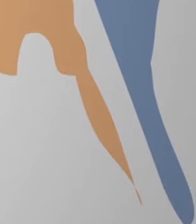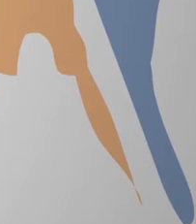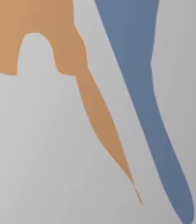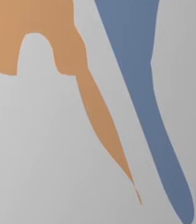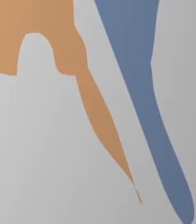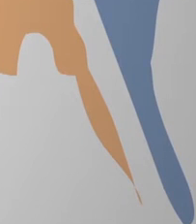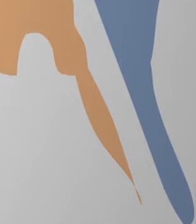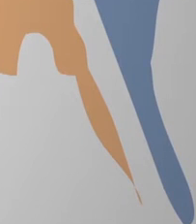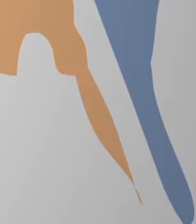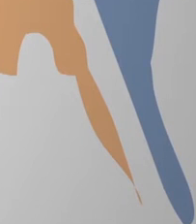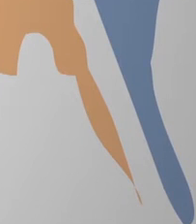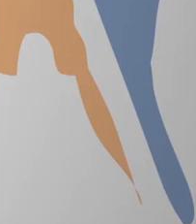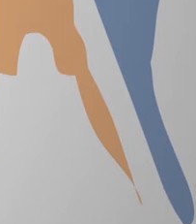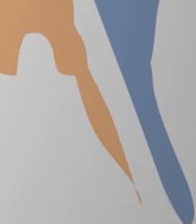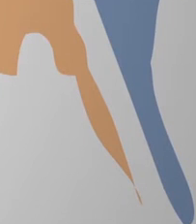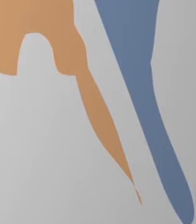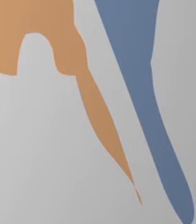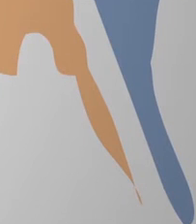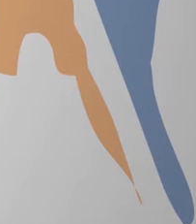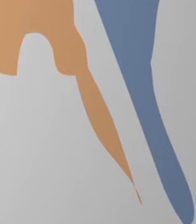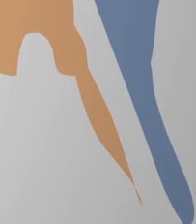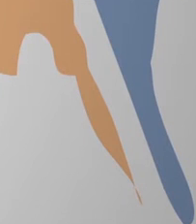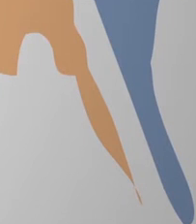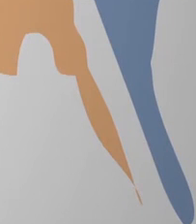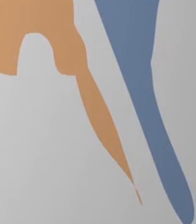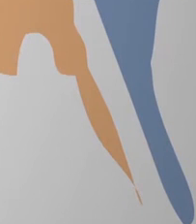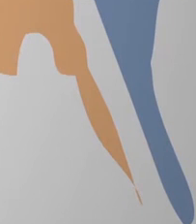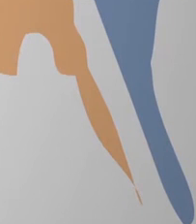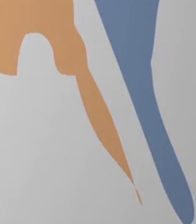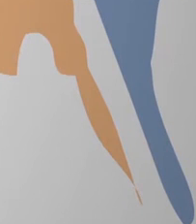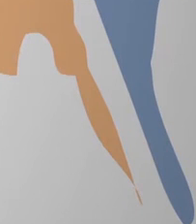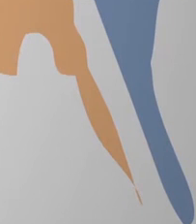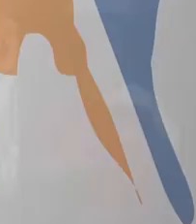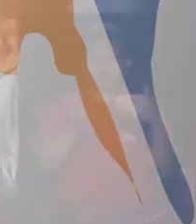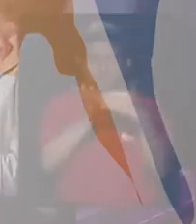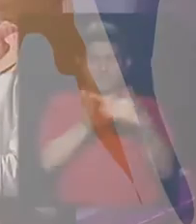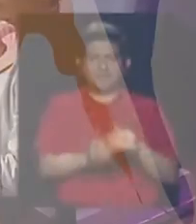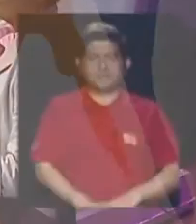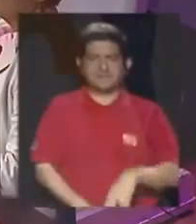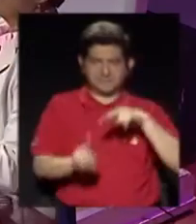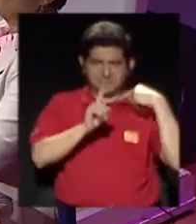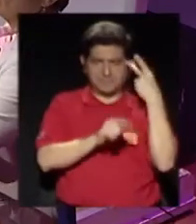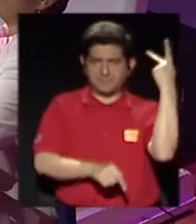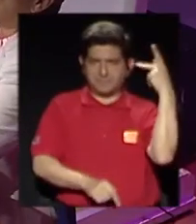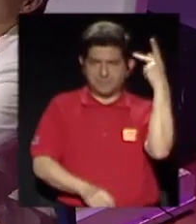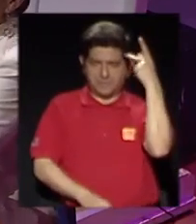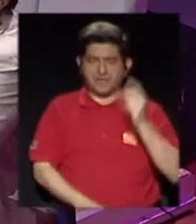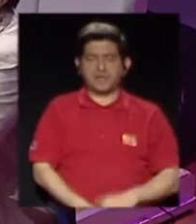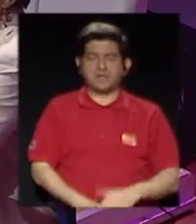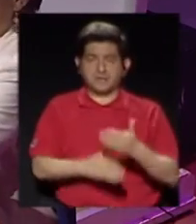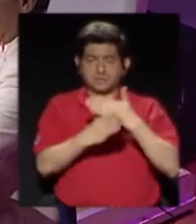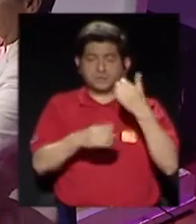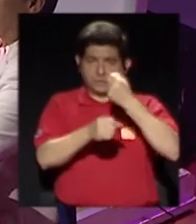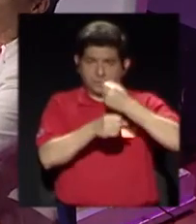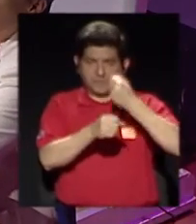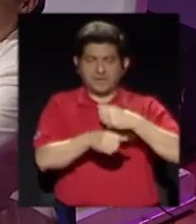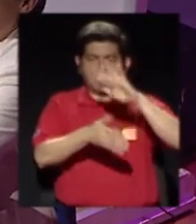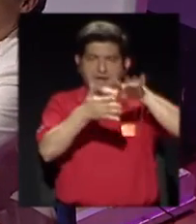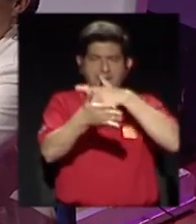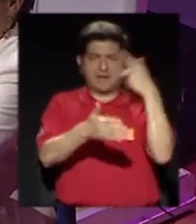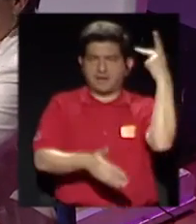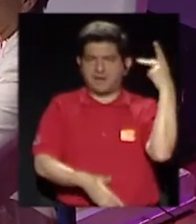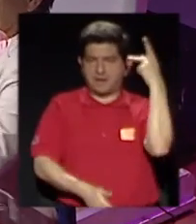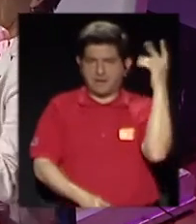hola le damos la bienvenida muchas gracias por estar con nosotras de nuevo en miradas políticas una coproducción de la agenda